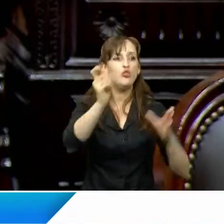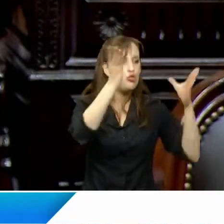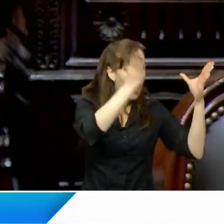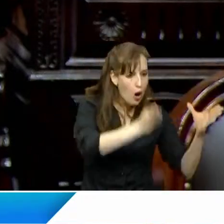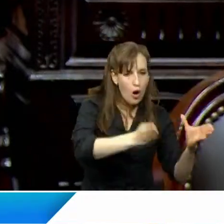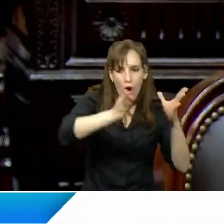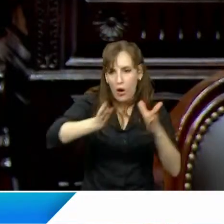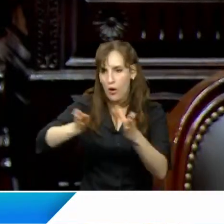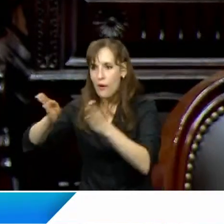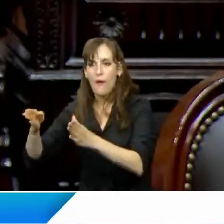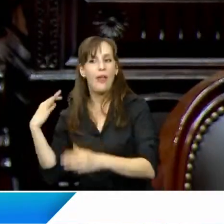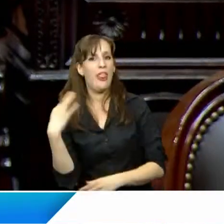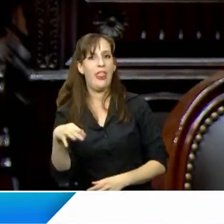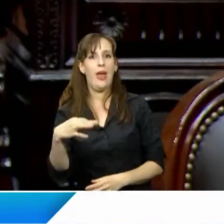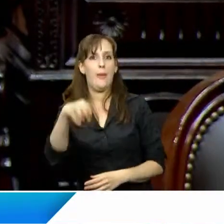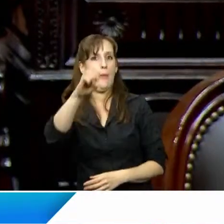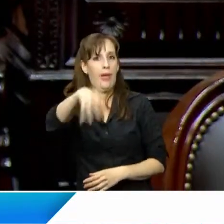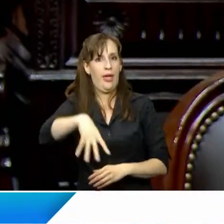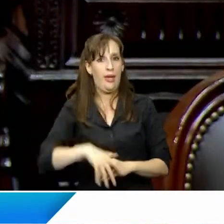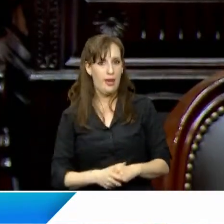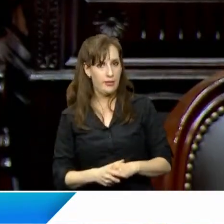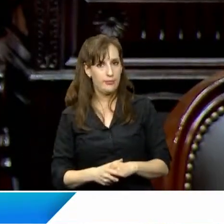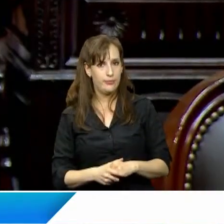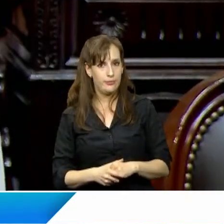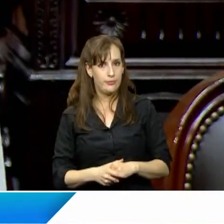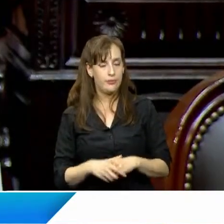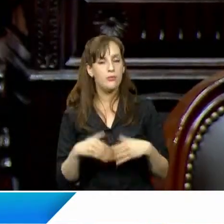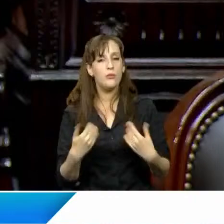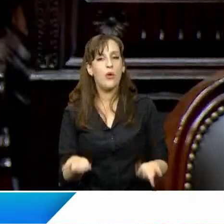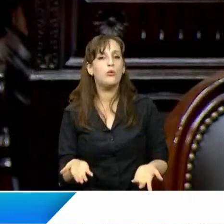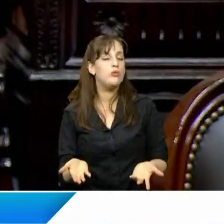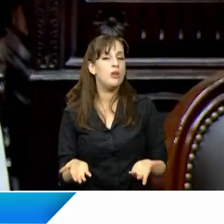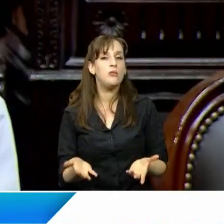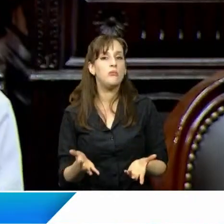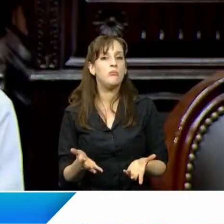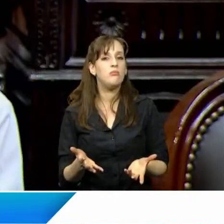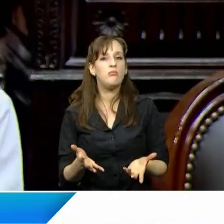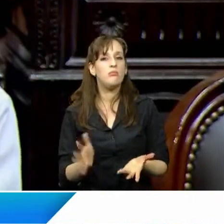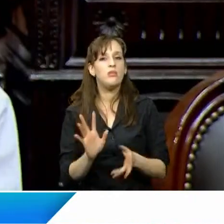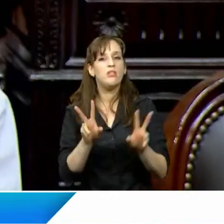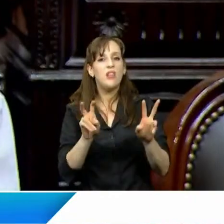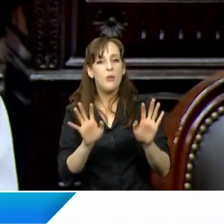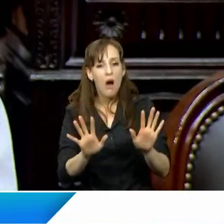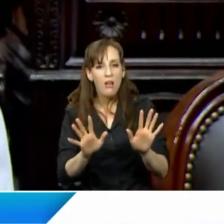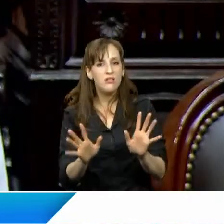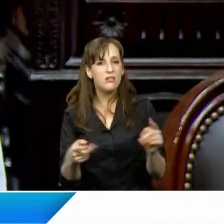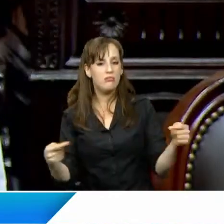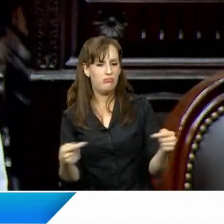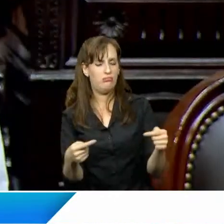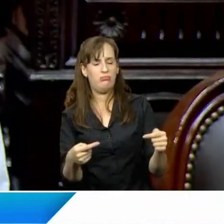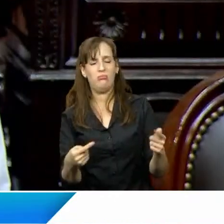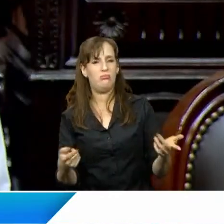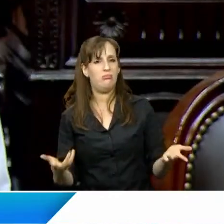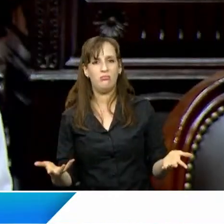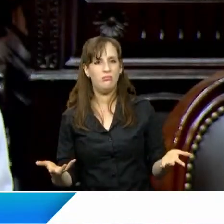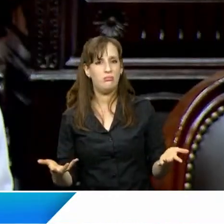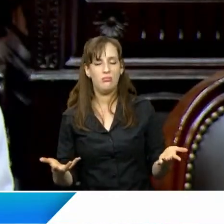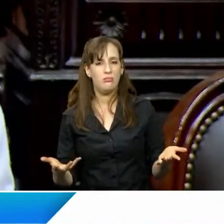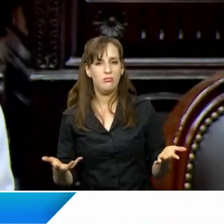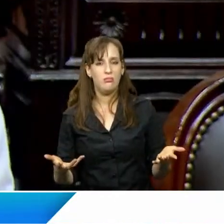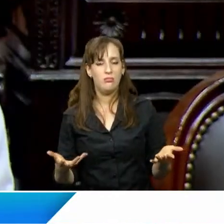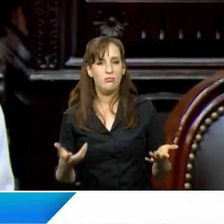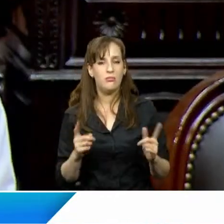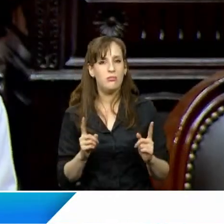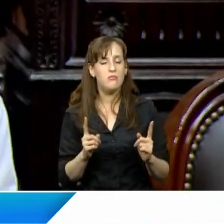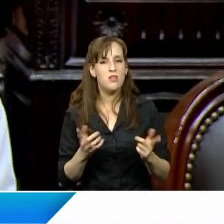Con lo cual tampoco resulta compatible la cuestión de la defensa en juicio y estas consideraciones sobre el